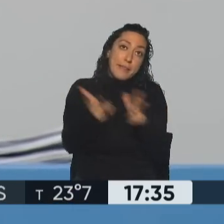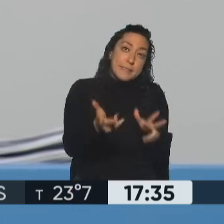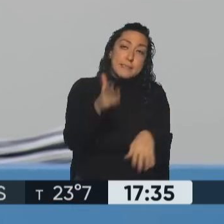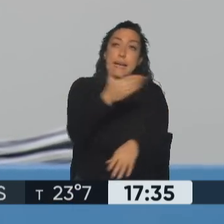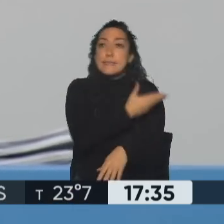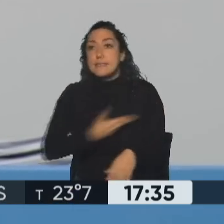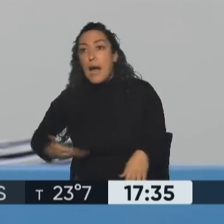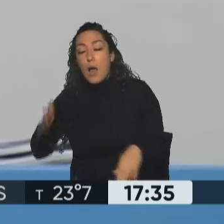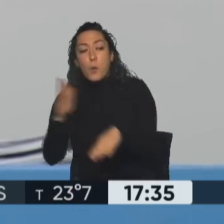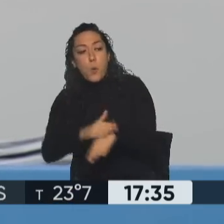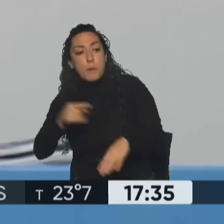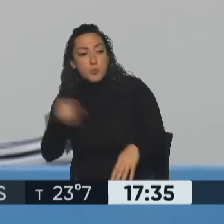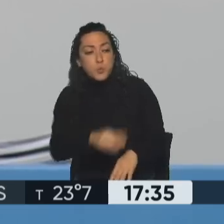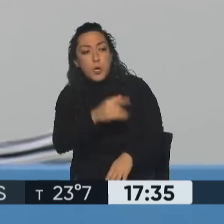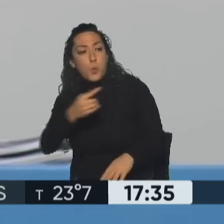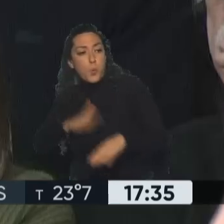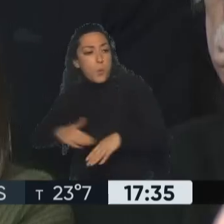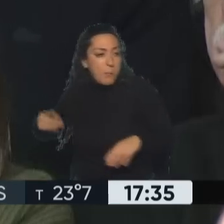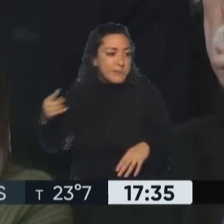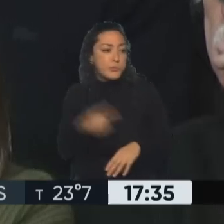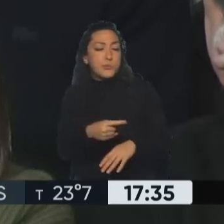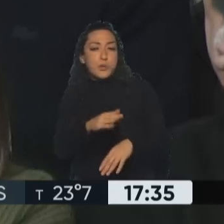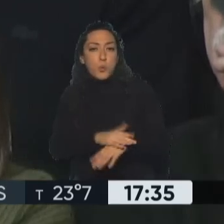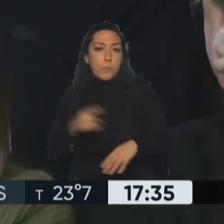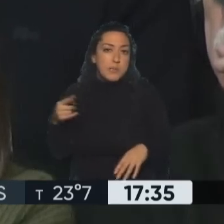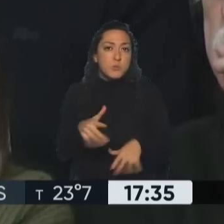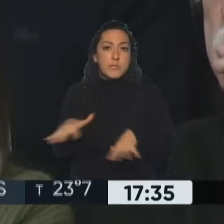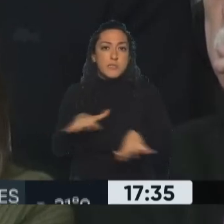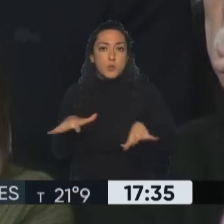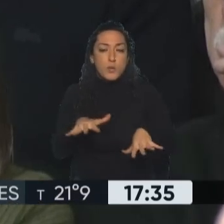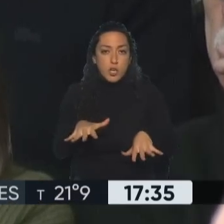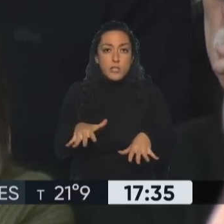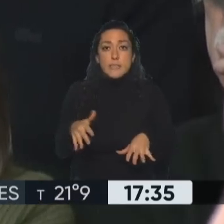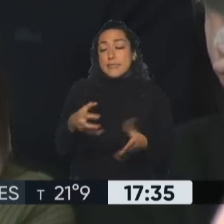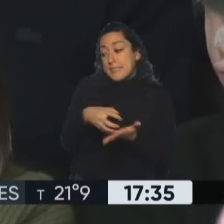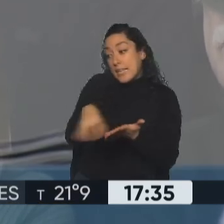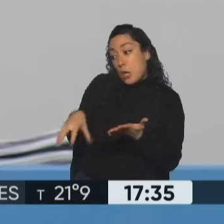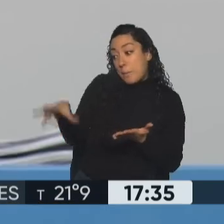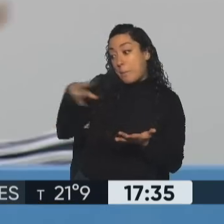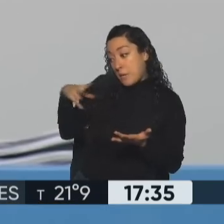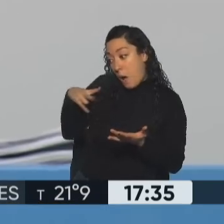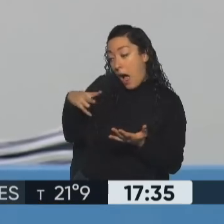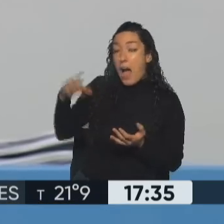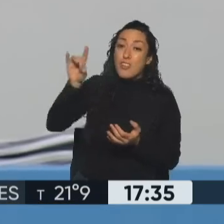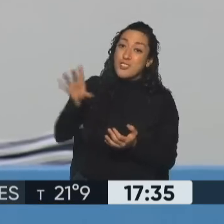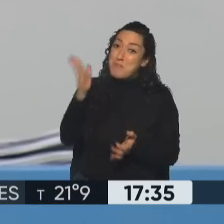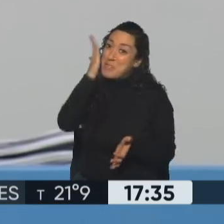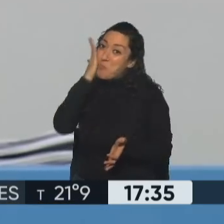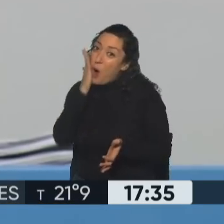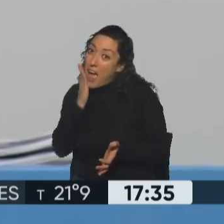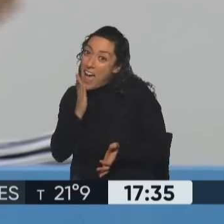el culpable de todo lo malo que nos pasa y el sector privado solo es bondad,